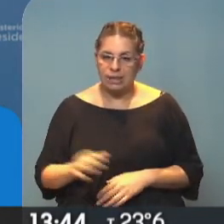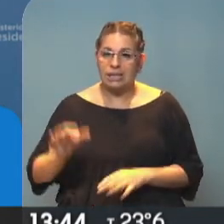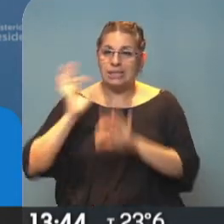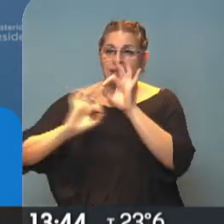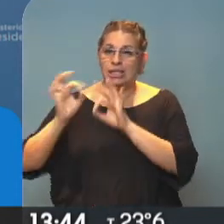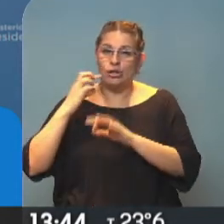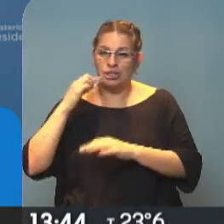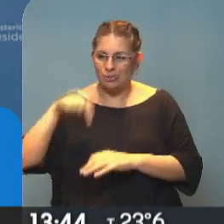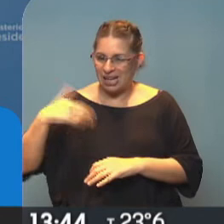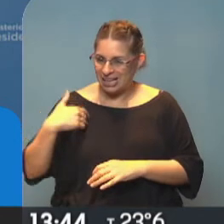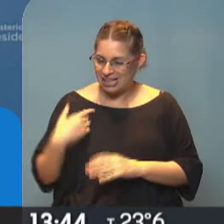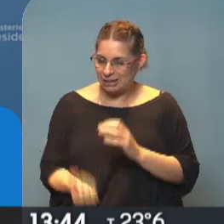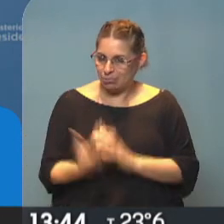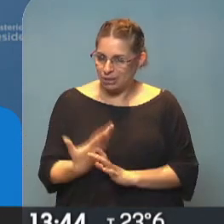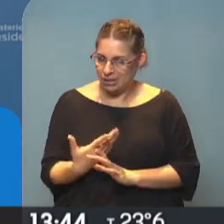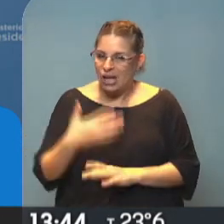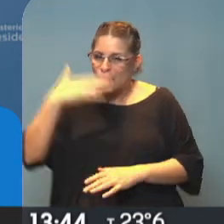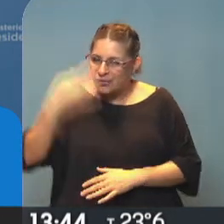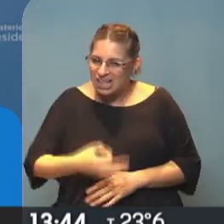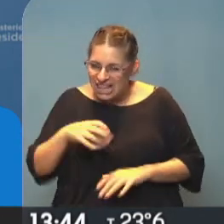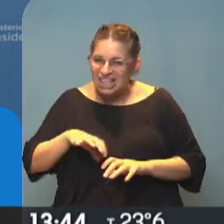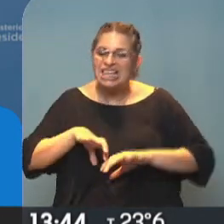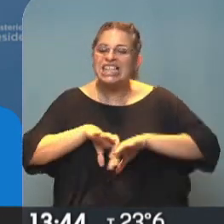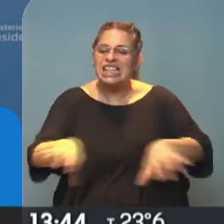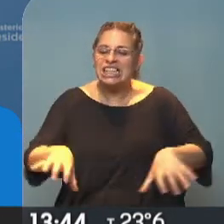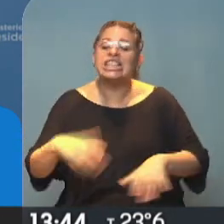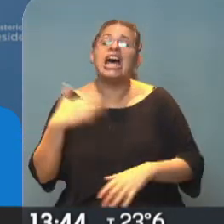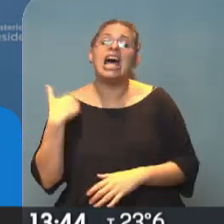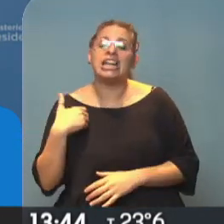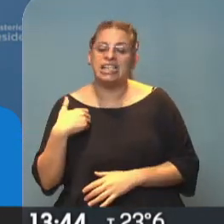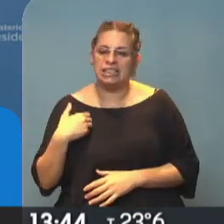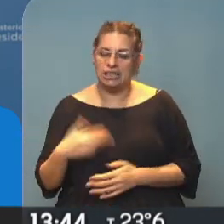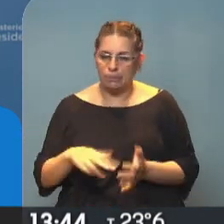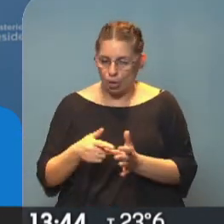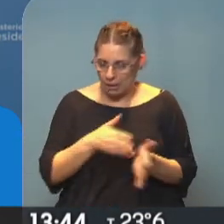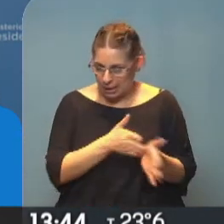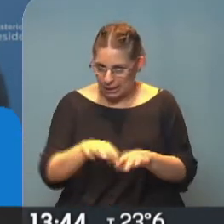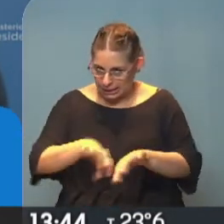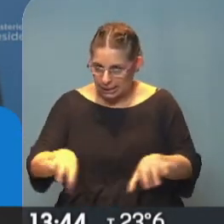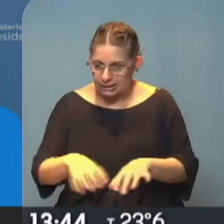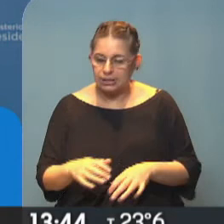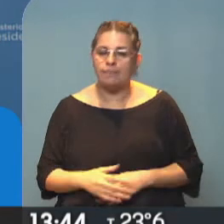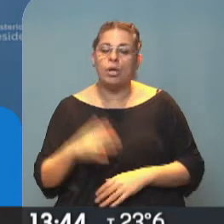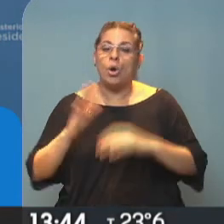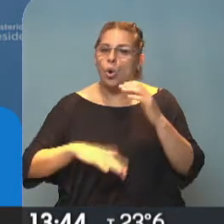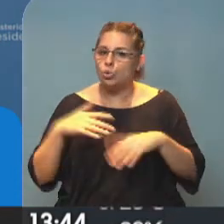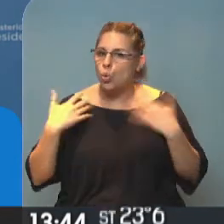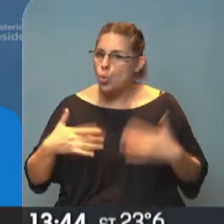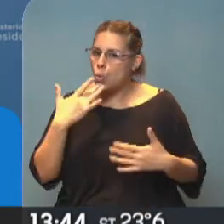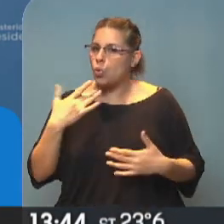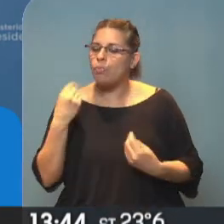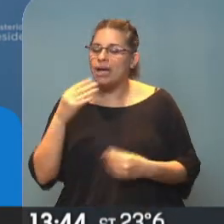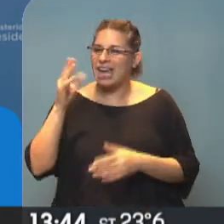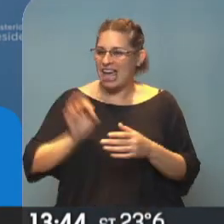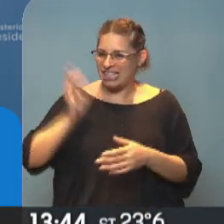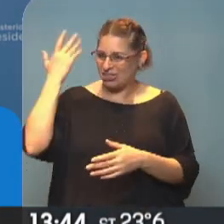XIX en la Argentina. Esta es la verdadera grieta argentina, que fue una obra faraónica para la época.